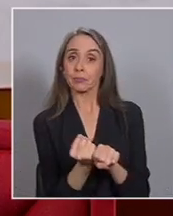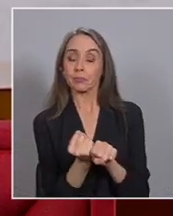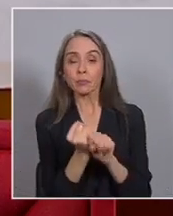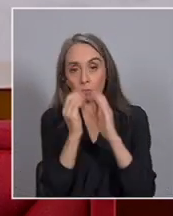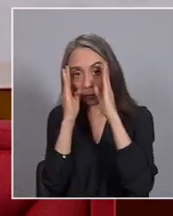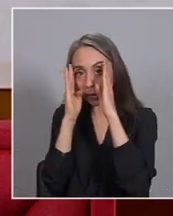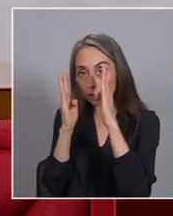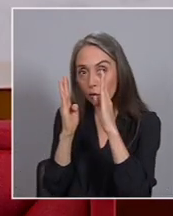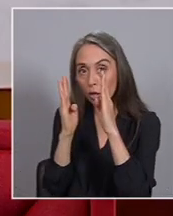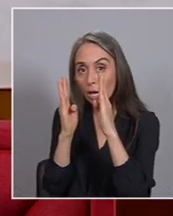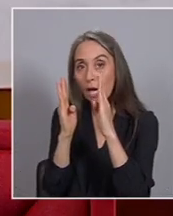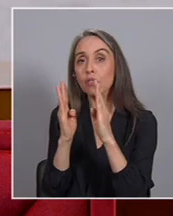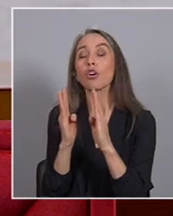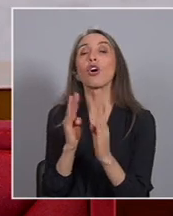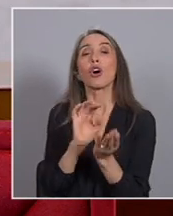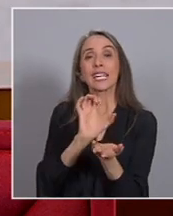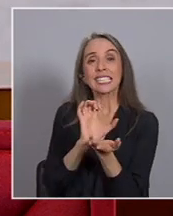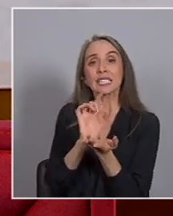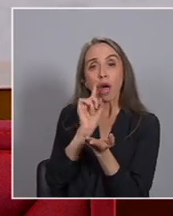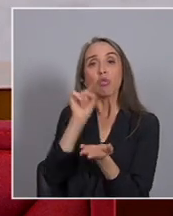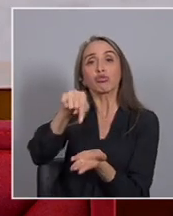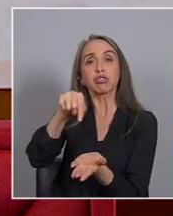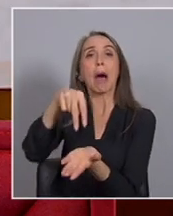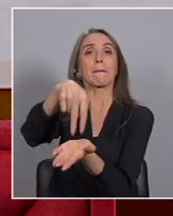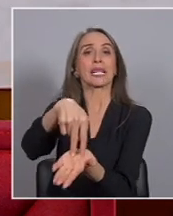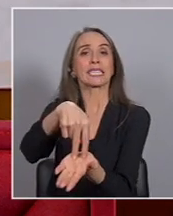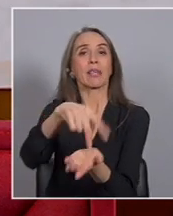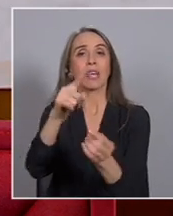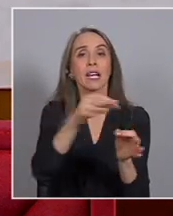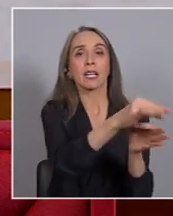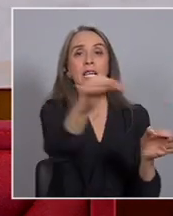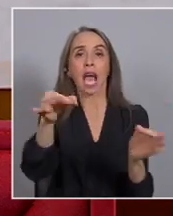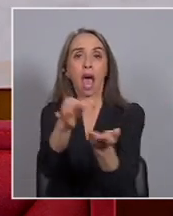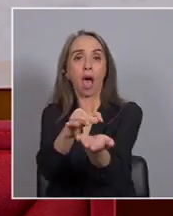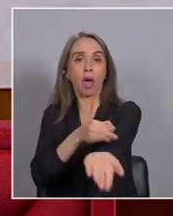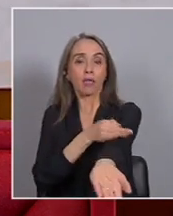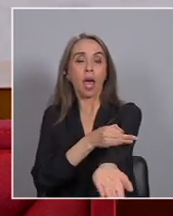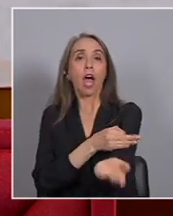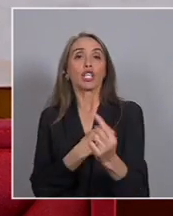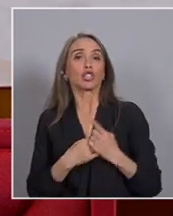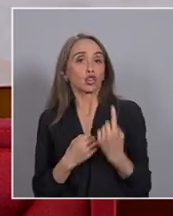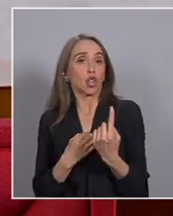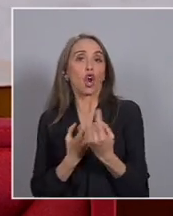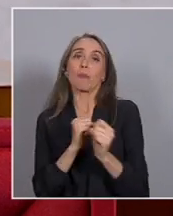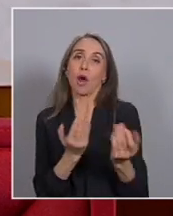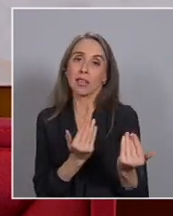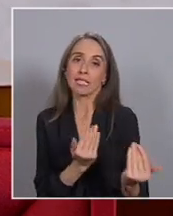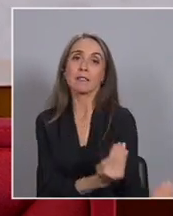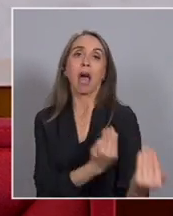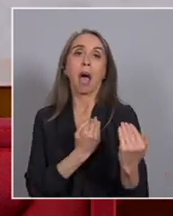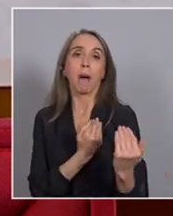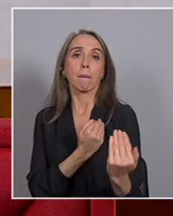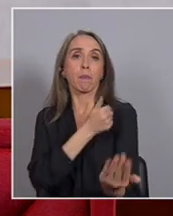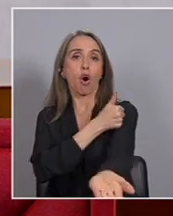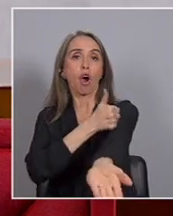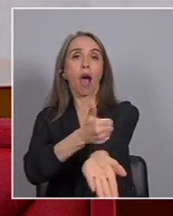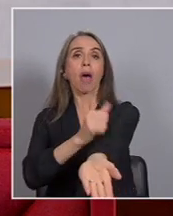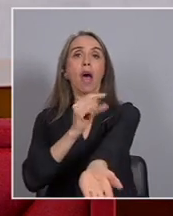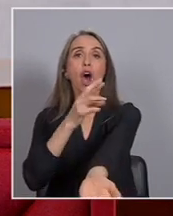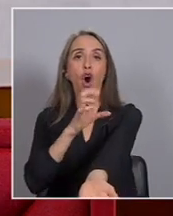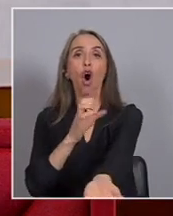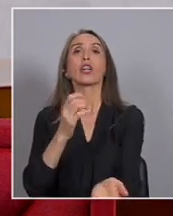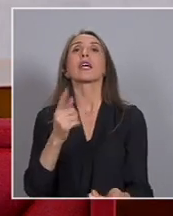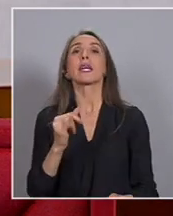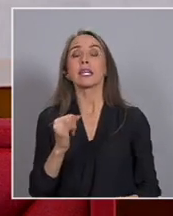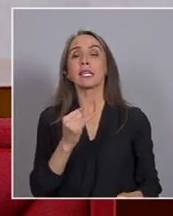foco en la presencia del Estado en los territorios sería imposible sin el apoyo de los gobiernos regionales y los gobiernos locales. Ellos están